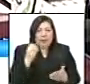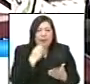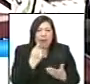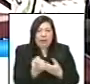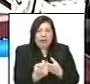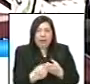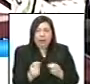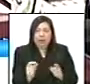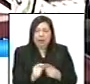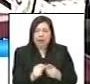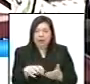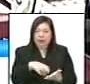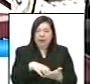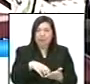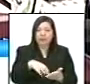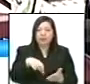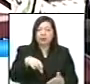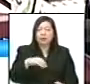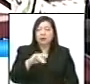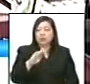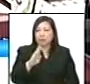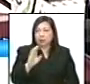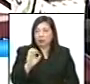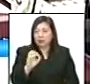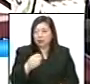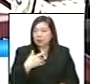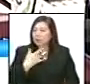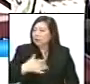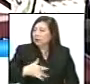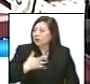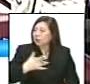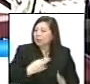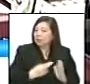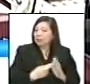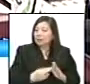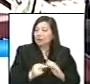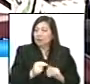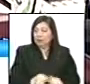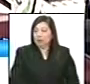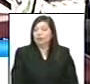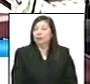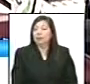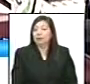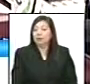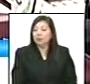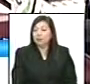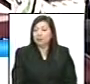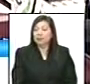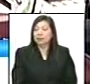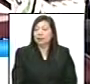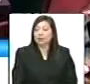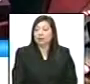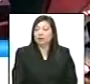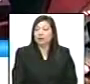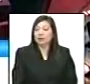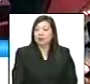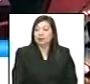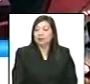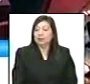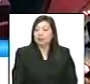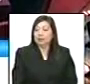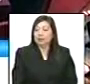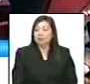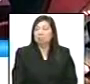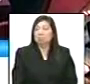recoger la palabra pueblo como parte de un sentimiento y de una representación nacional. Gracias. Congresista Gino Costa. Sí,